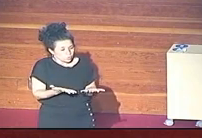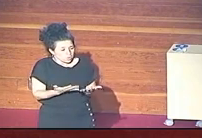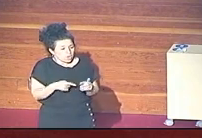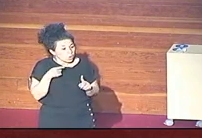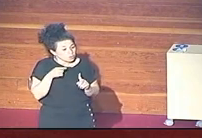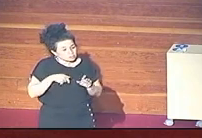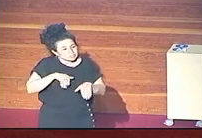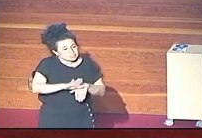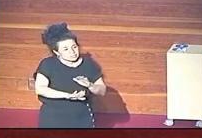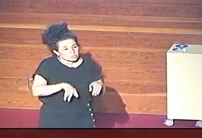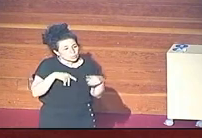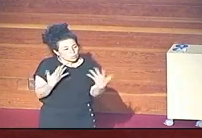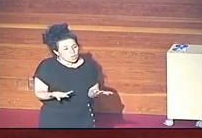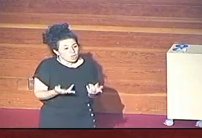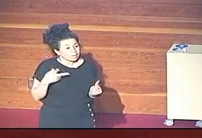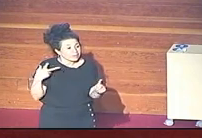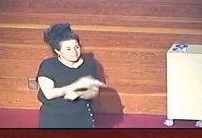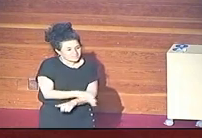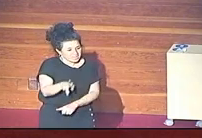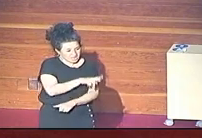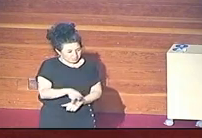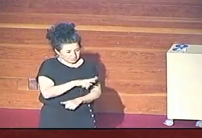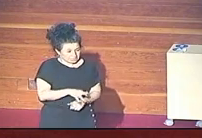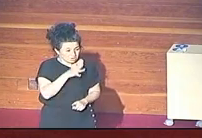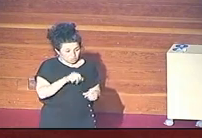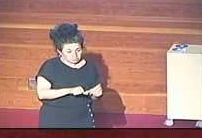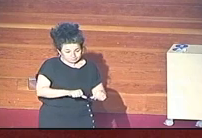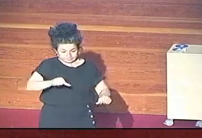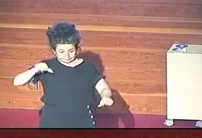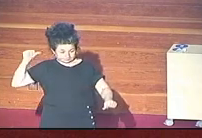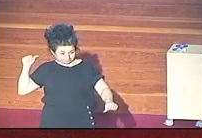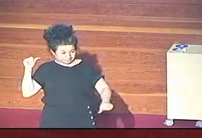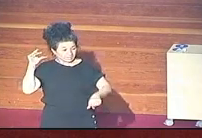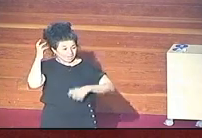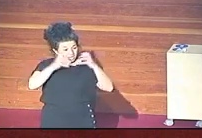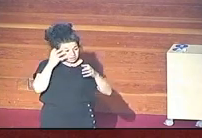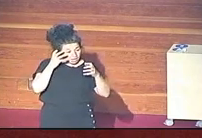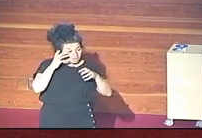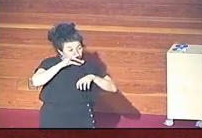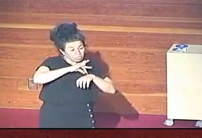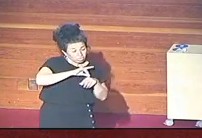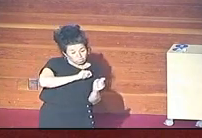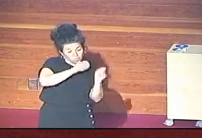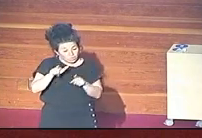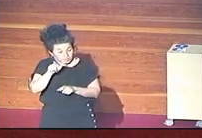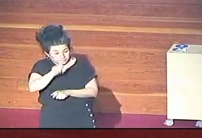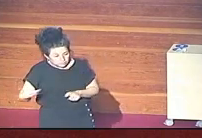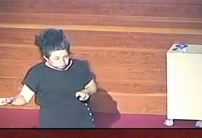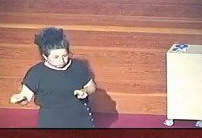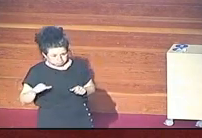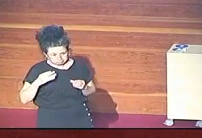repitan porque zoonosis ha habido a lo largo de la historia un montón bueno pues hemos tenido gripe